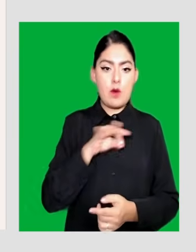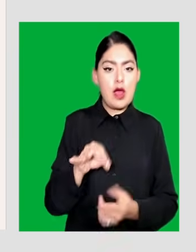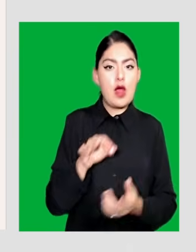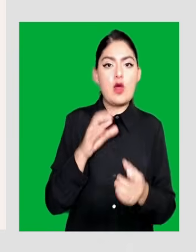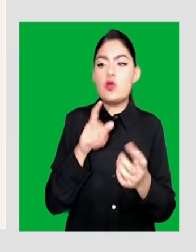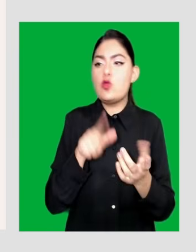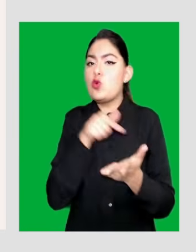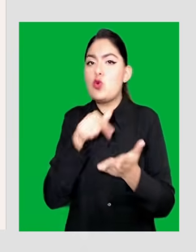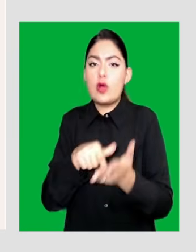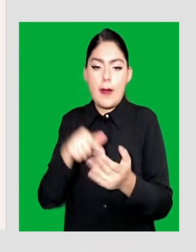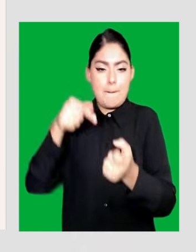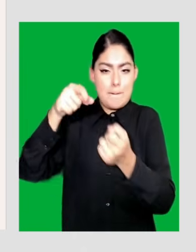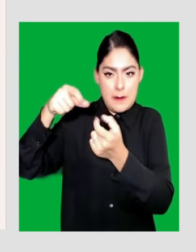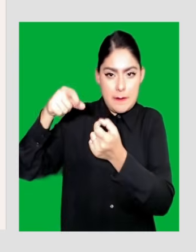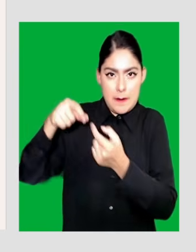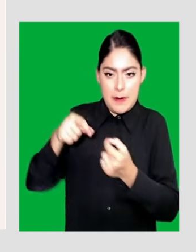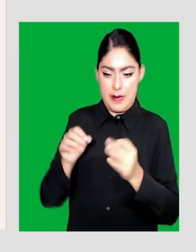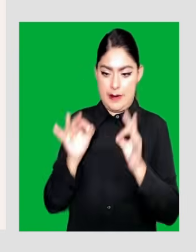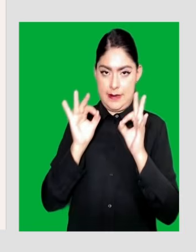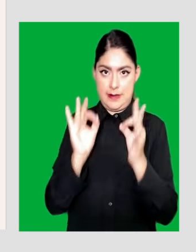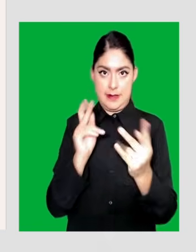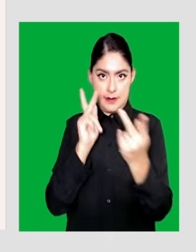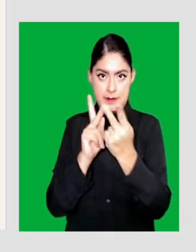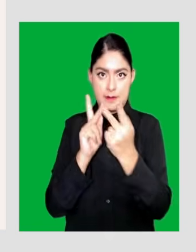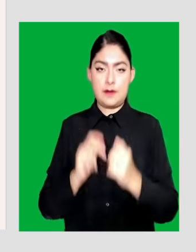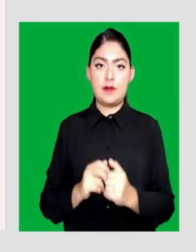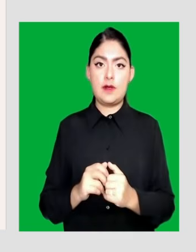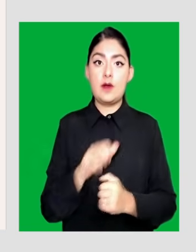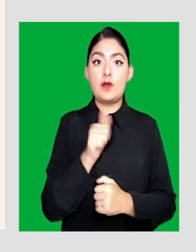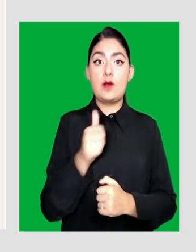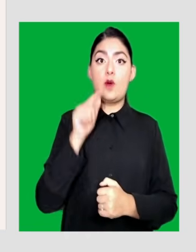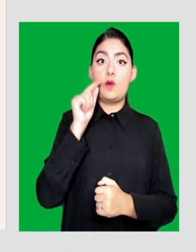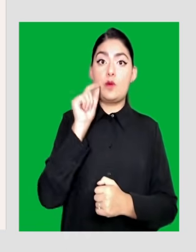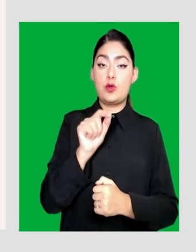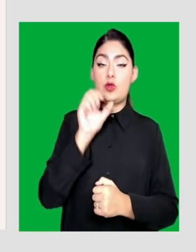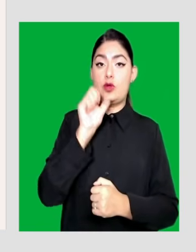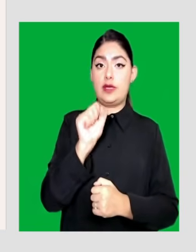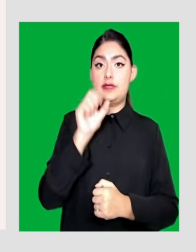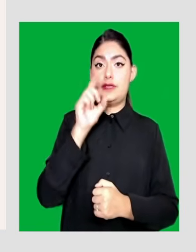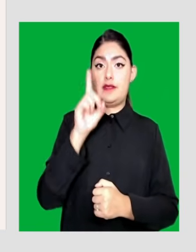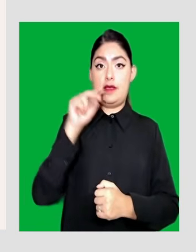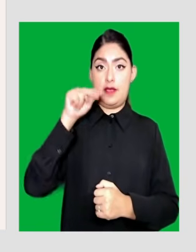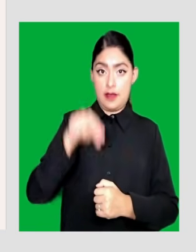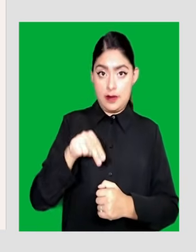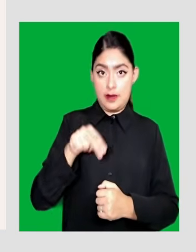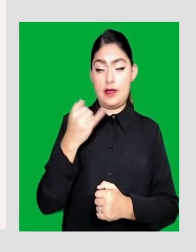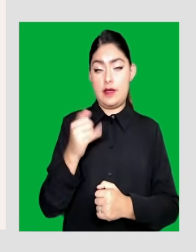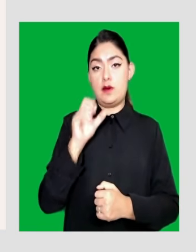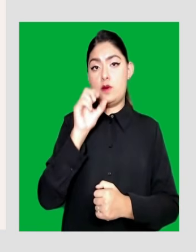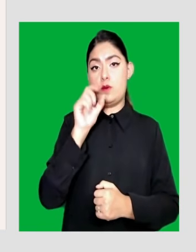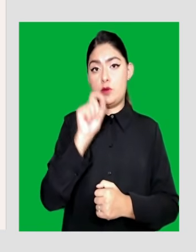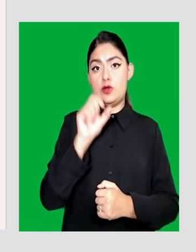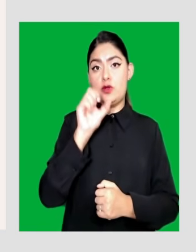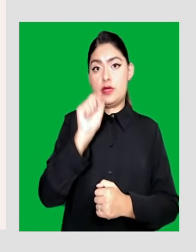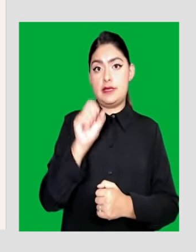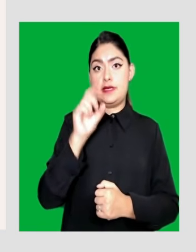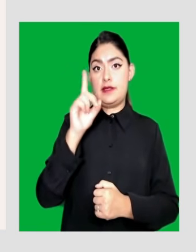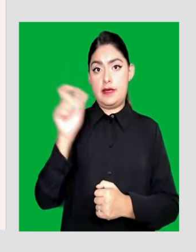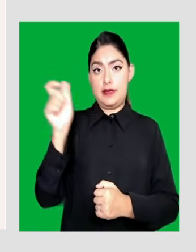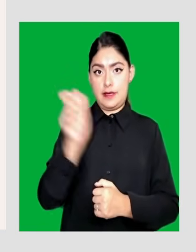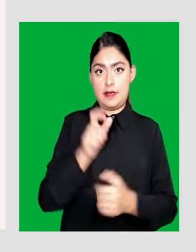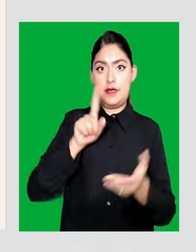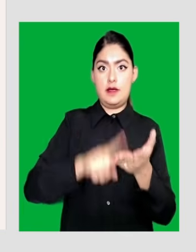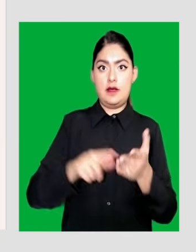categorías. En los archivos opcionales, el .prj contiene información vital sobre el sistema